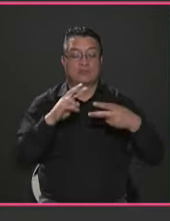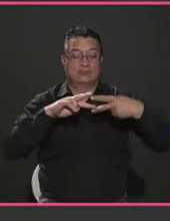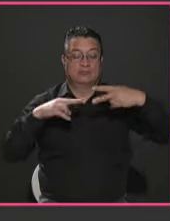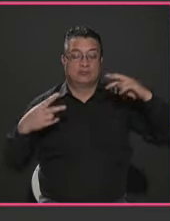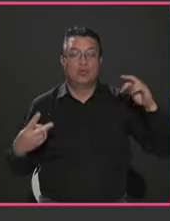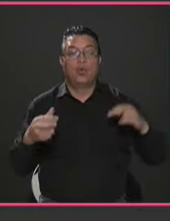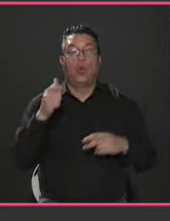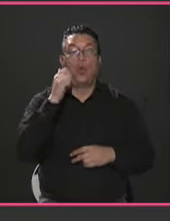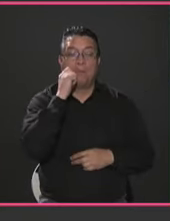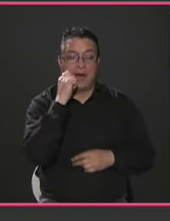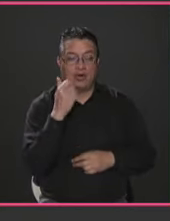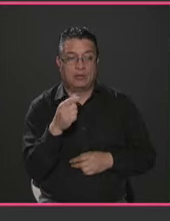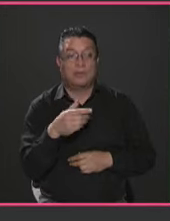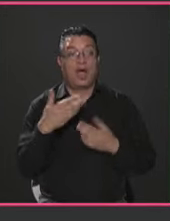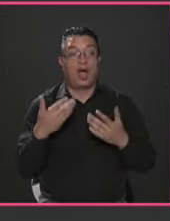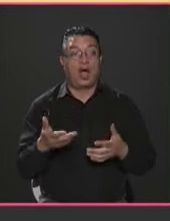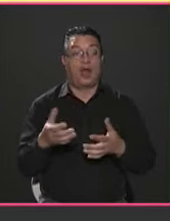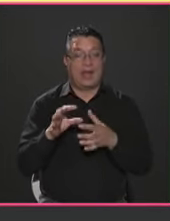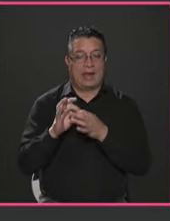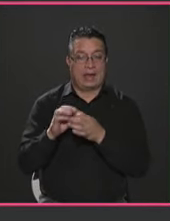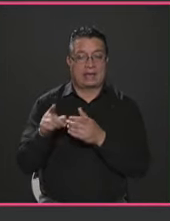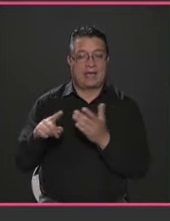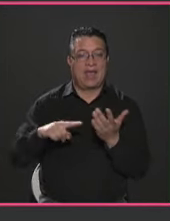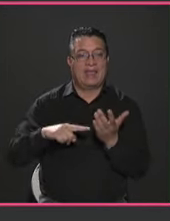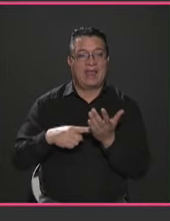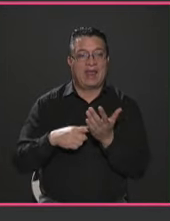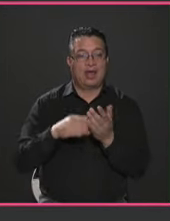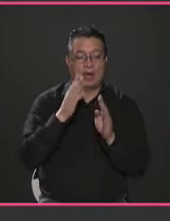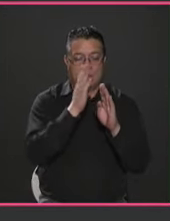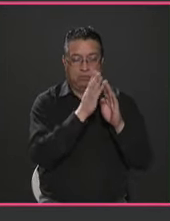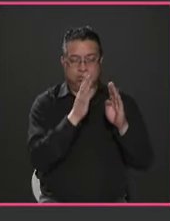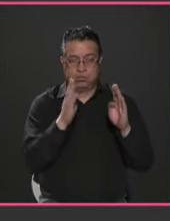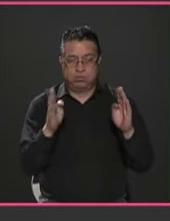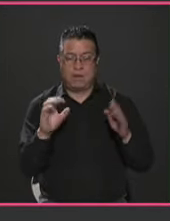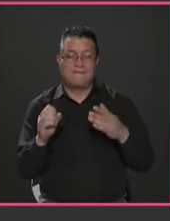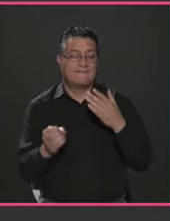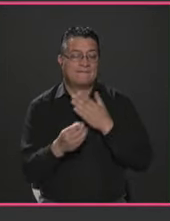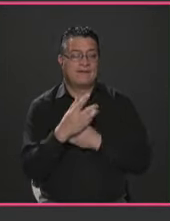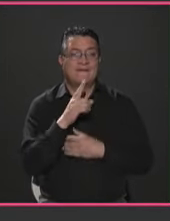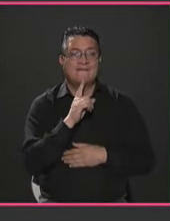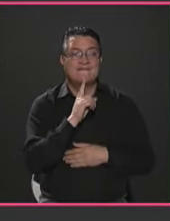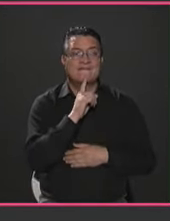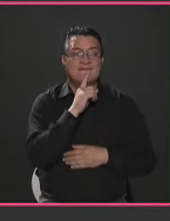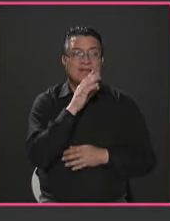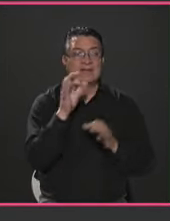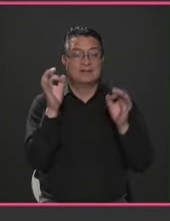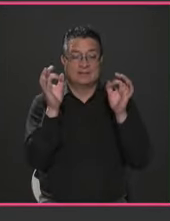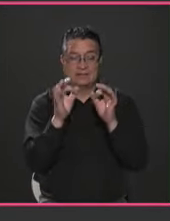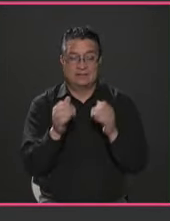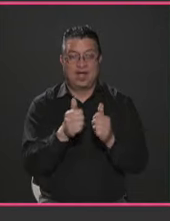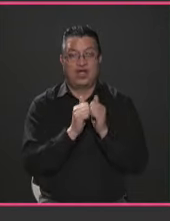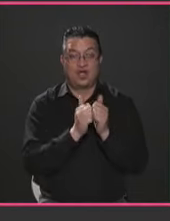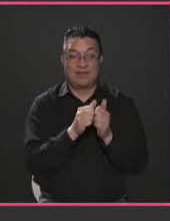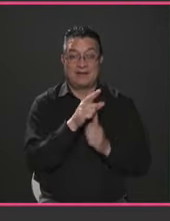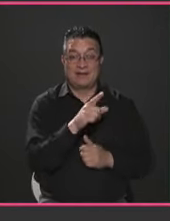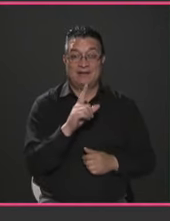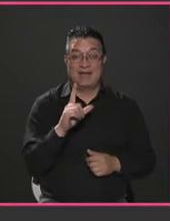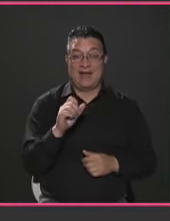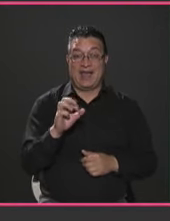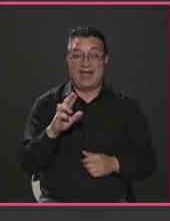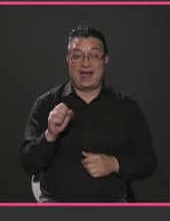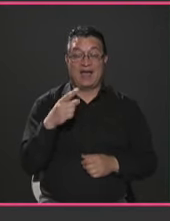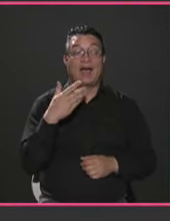Humano ahora gracias a la tecnología de secuenciación de tercera generación que les ha explicado mi compañera y amiga Lara